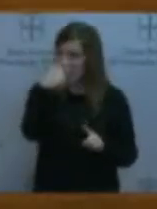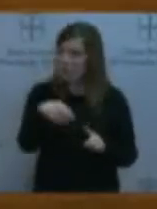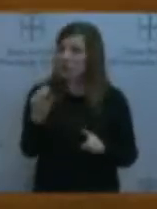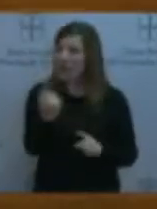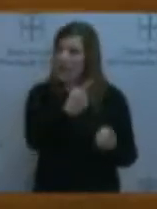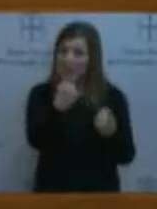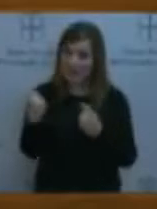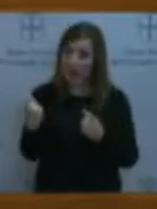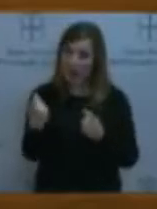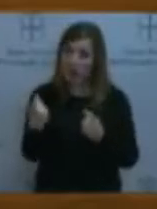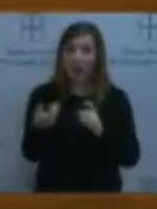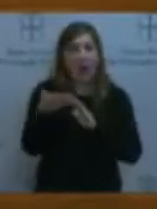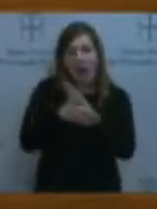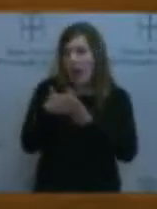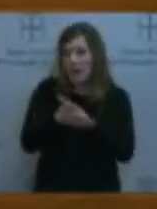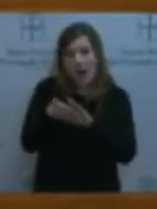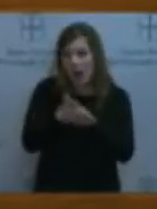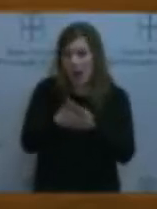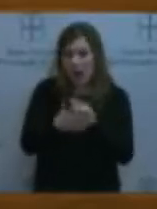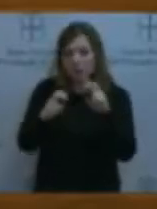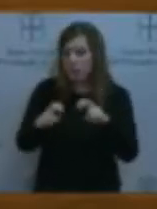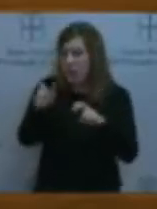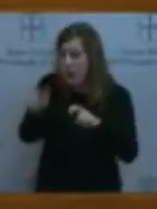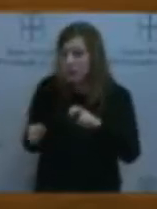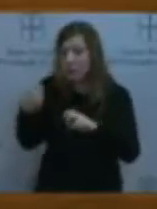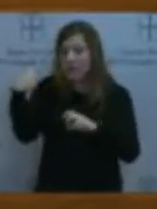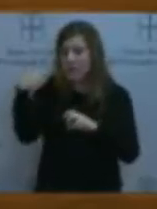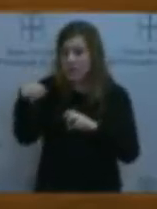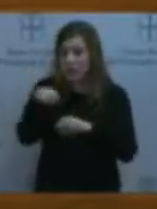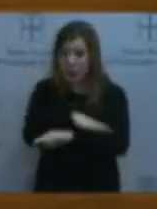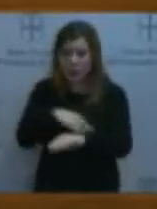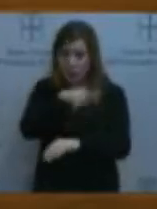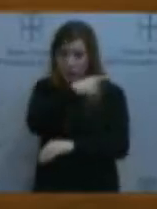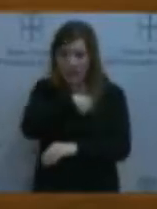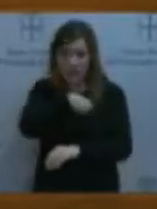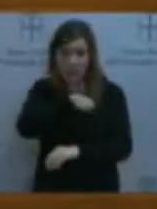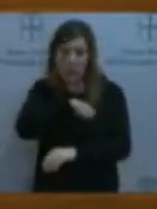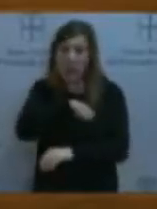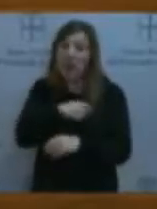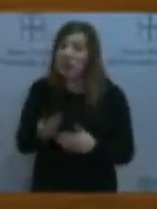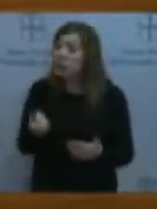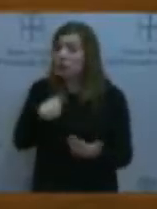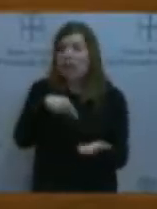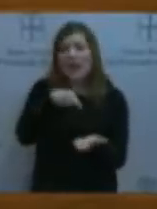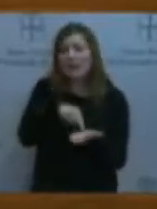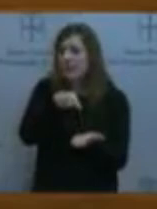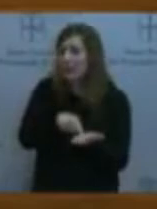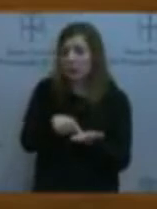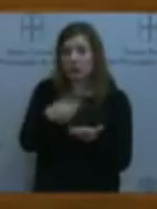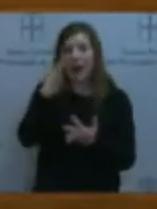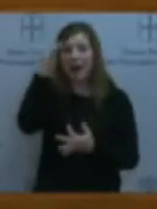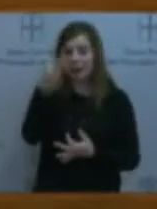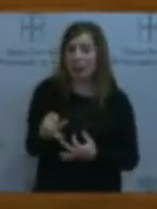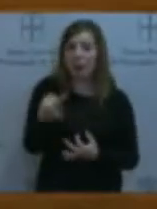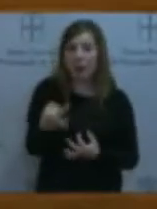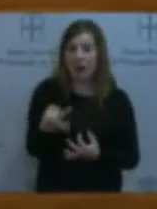necesario sentarse a negociar con quien gobierna. Pero partíamos de esa desconfianza. Así que les exigimos garantías en torno a